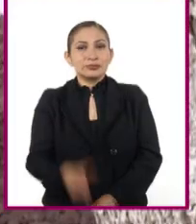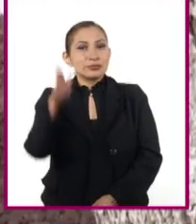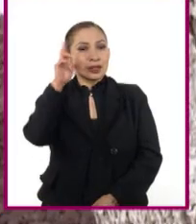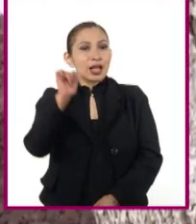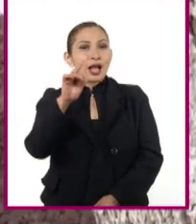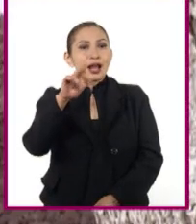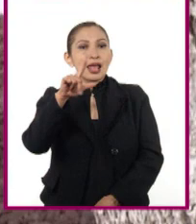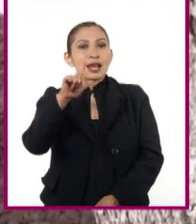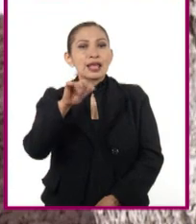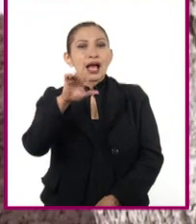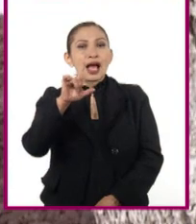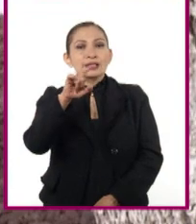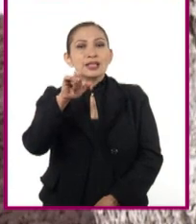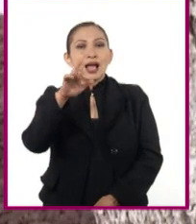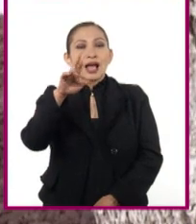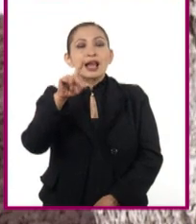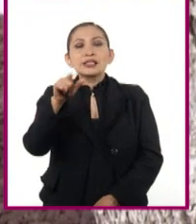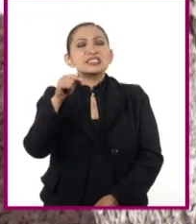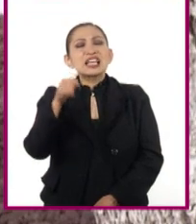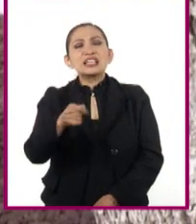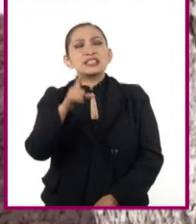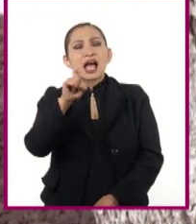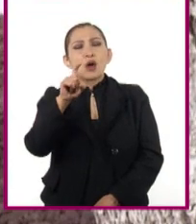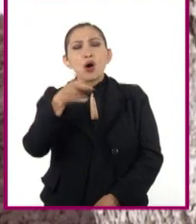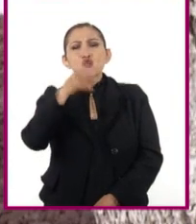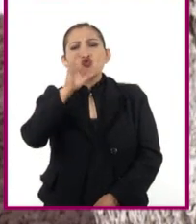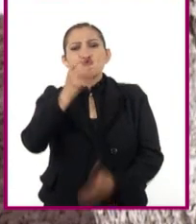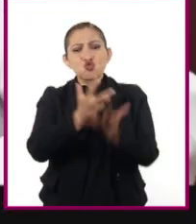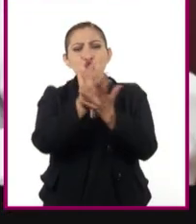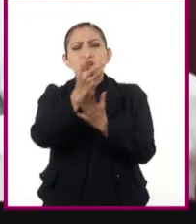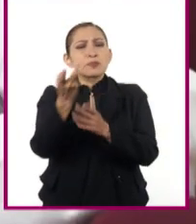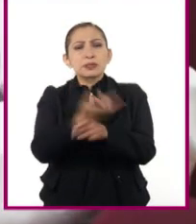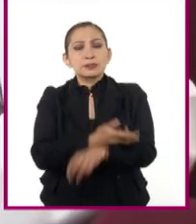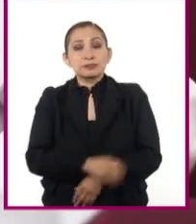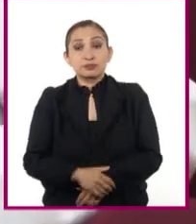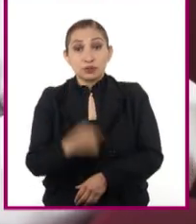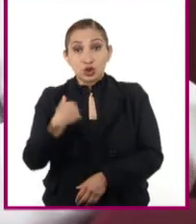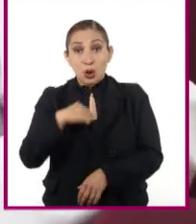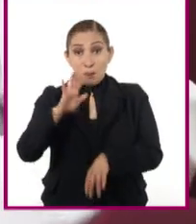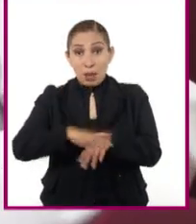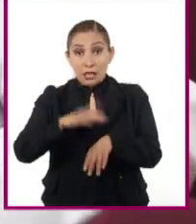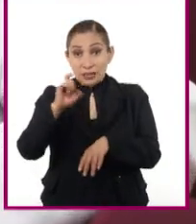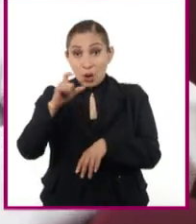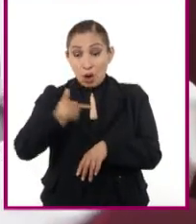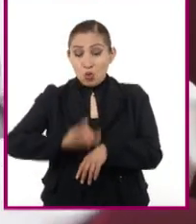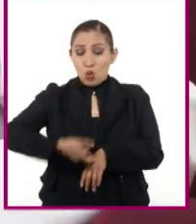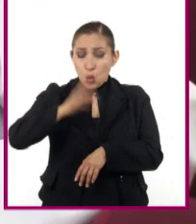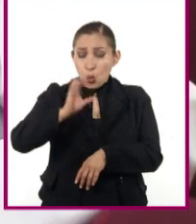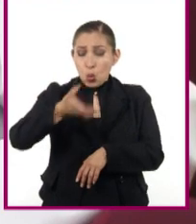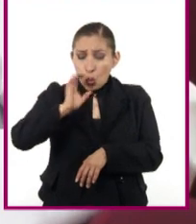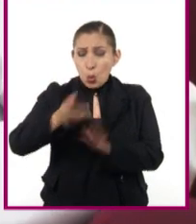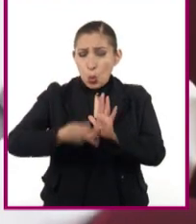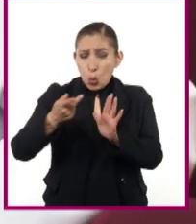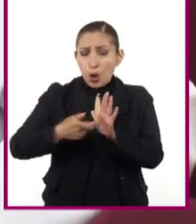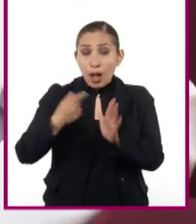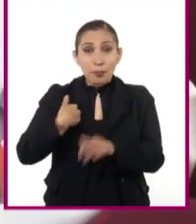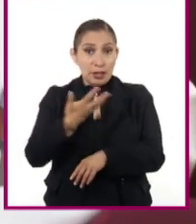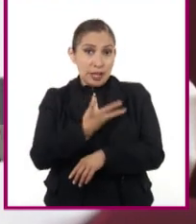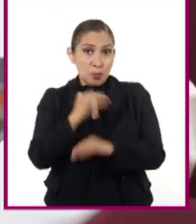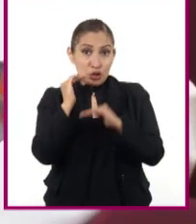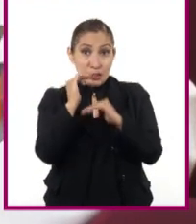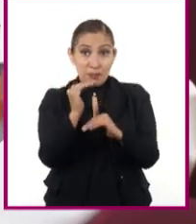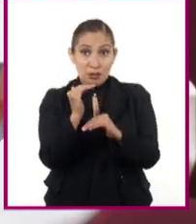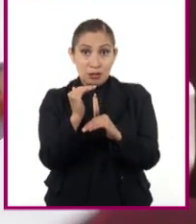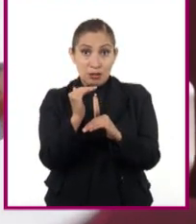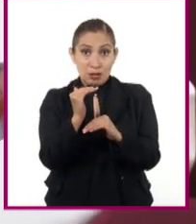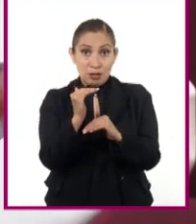Hola, soy Arely Cáceres y quiero saber qué provoca tomar agua en exceso. Si yo empiezo a tomar más agua de la cuenta, porque tenemos un